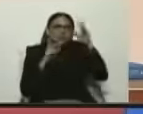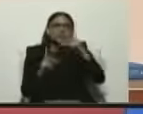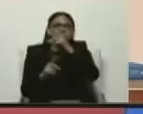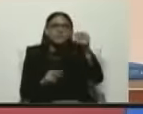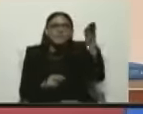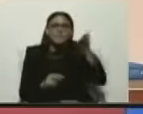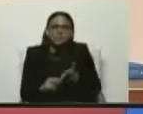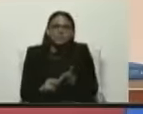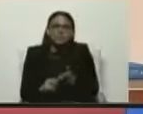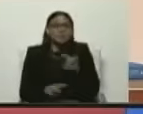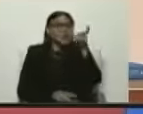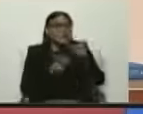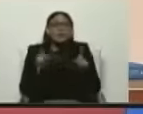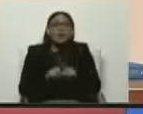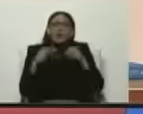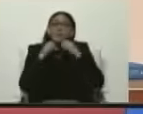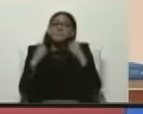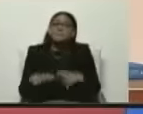Y la gente perdió, pues.